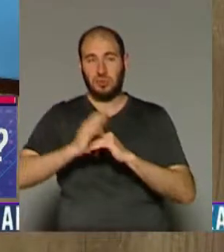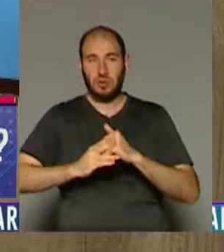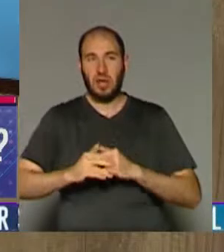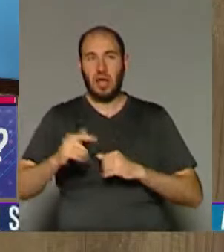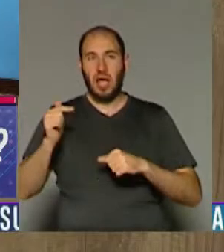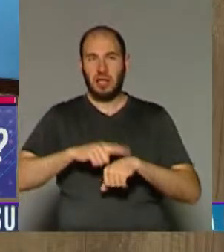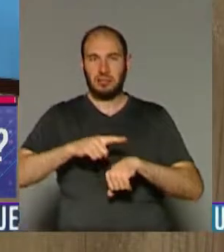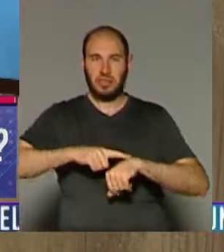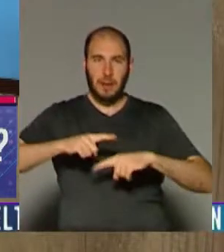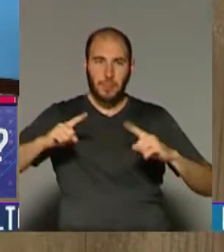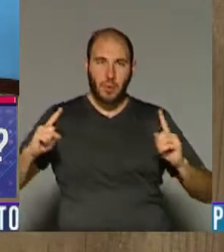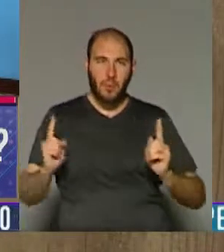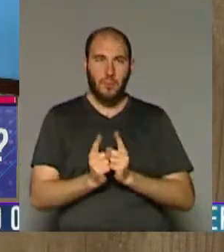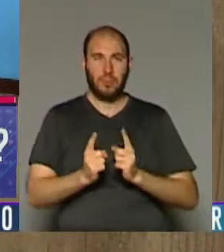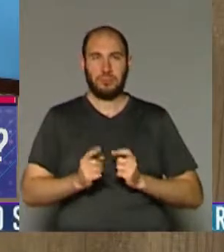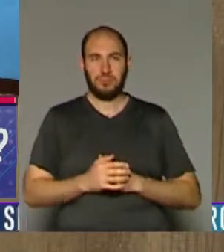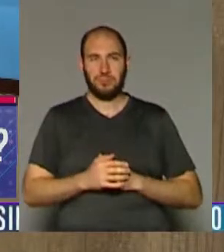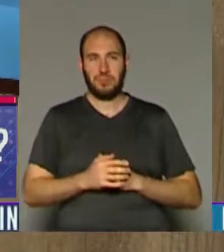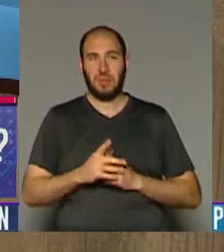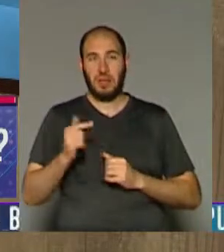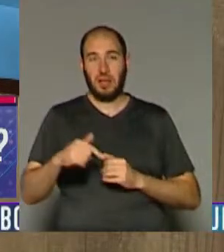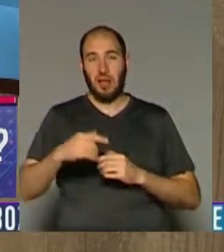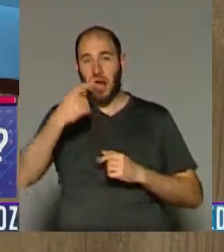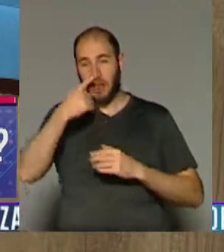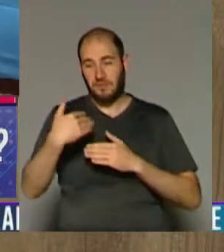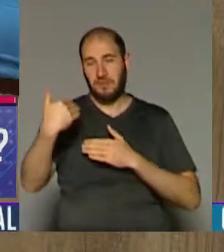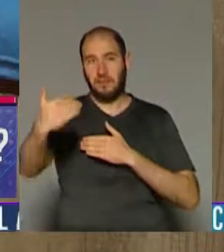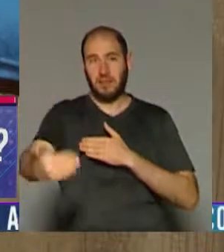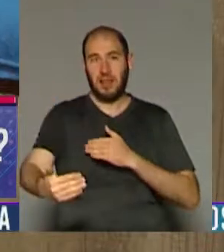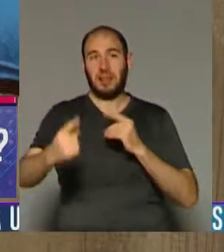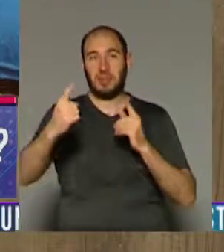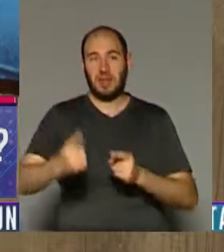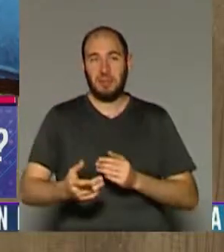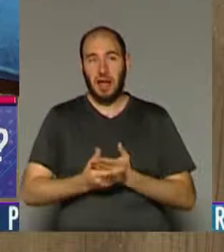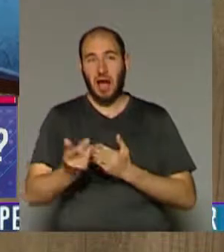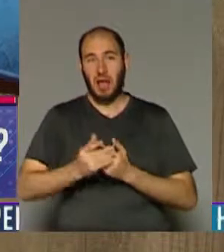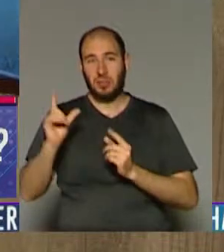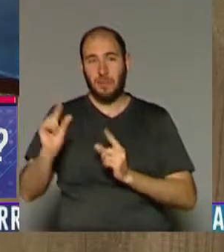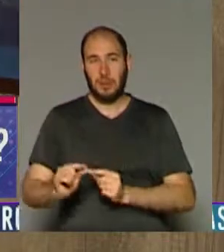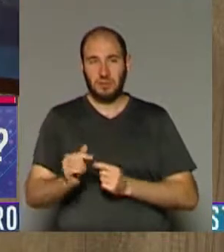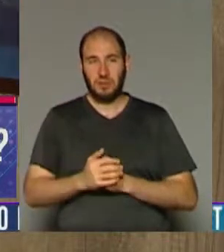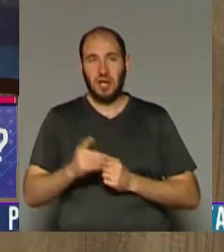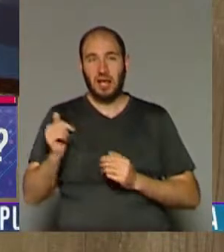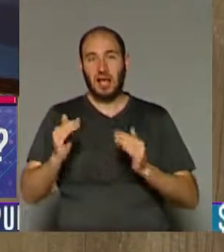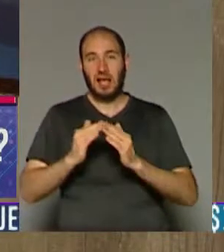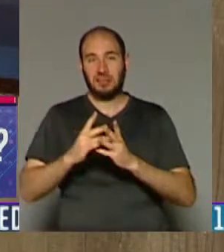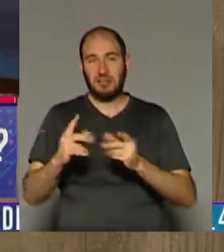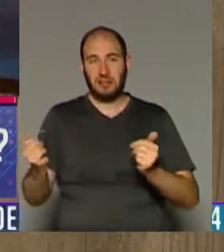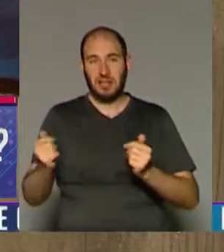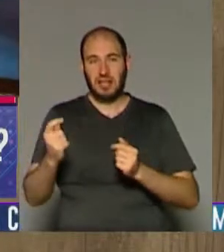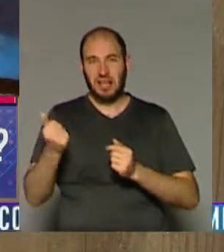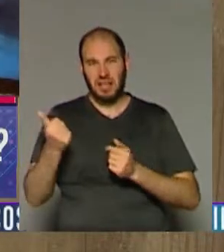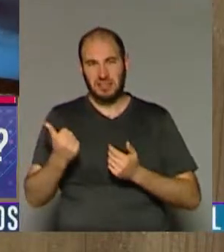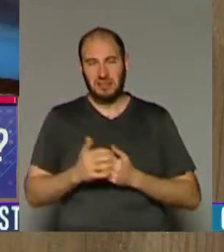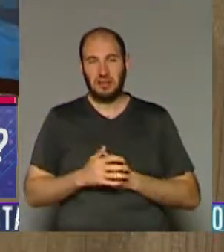reduce considerablemente la obra, lo que a la larga también se reduce el costo. A la hora de tener una casa terminada